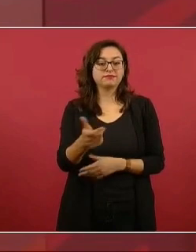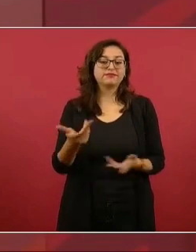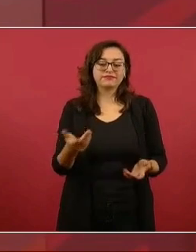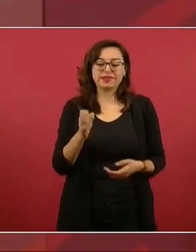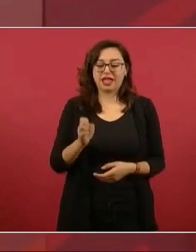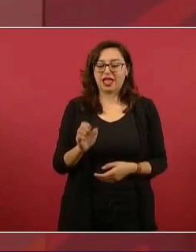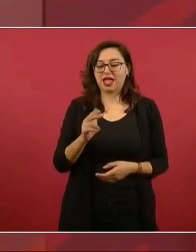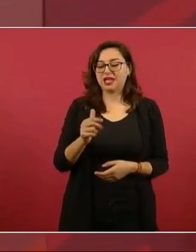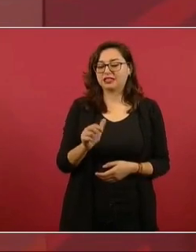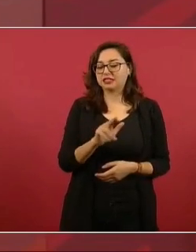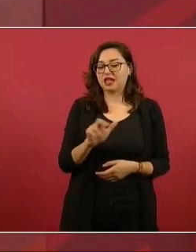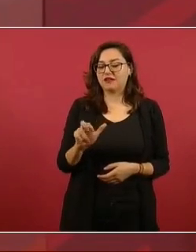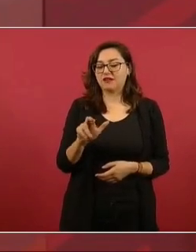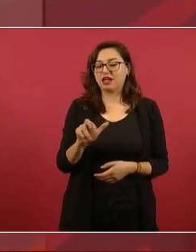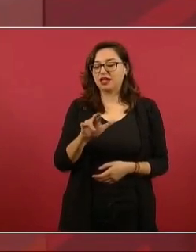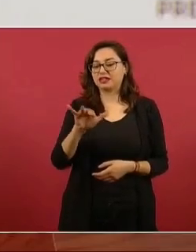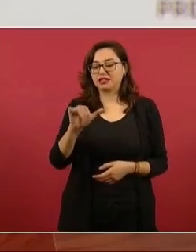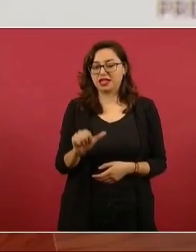Y luego